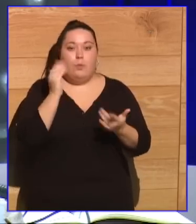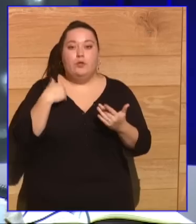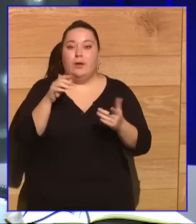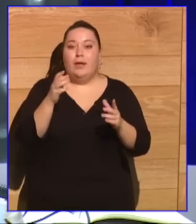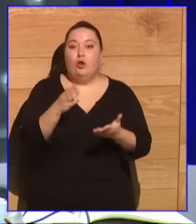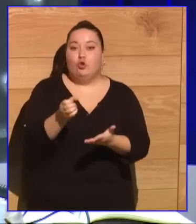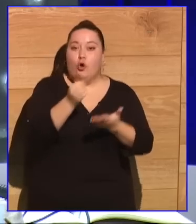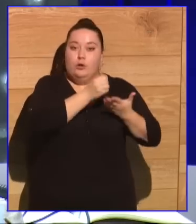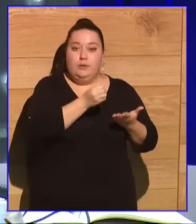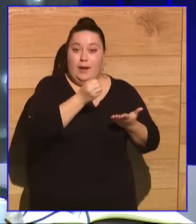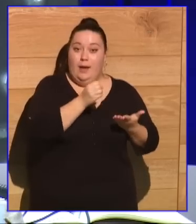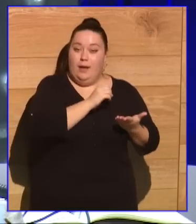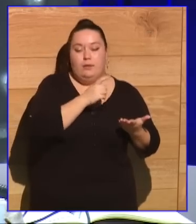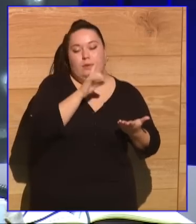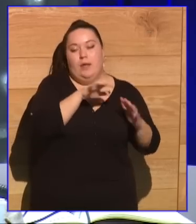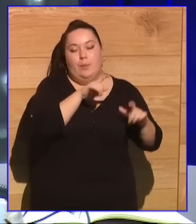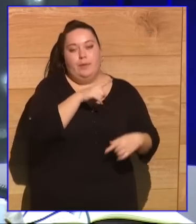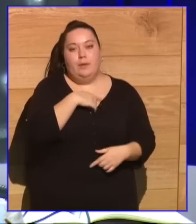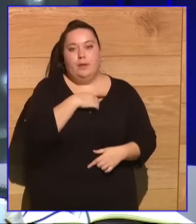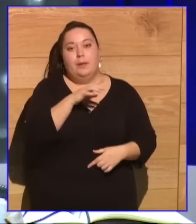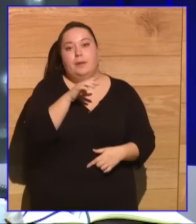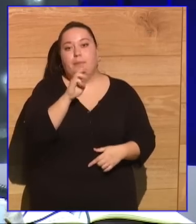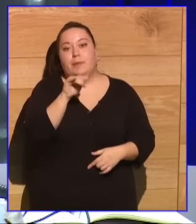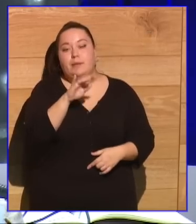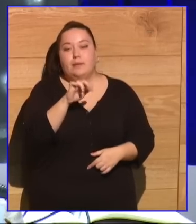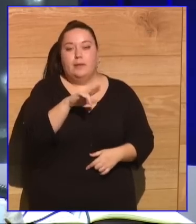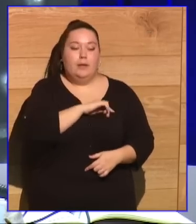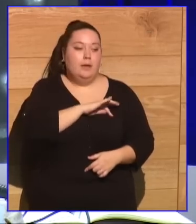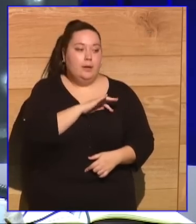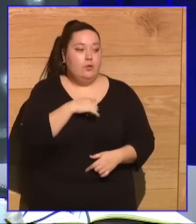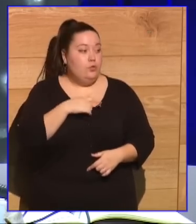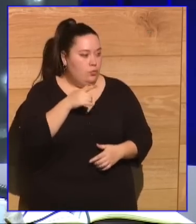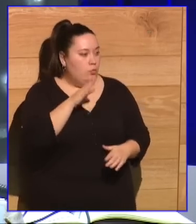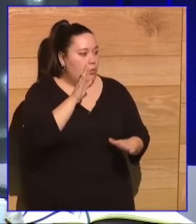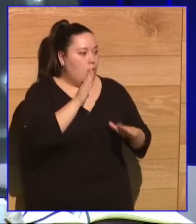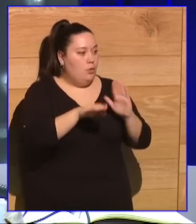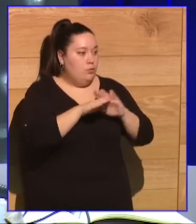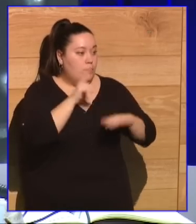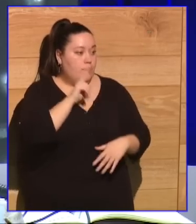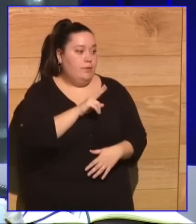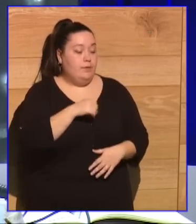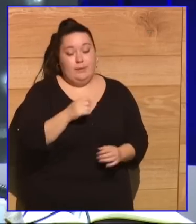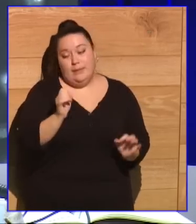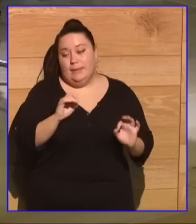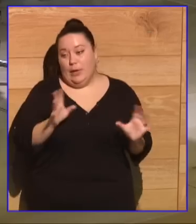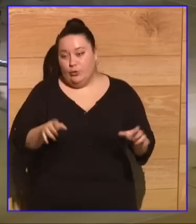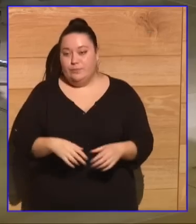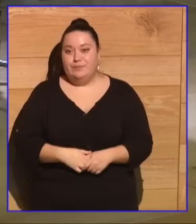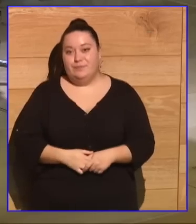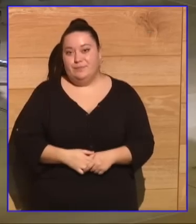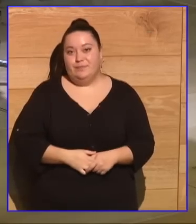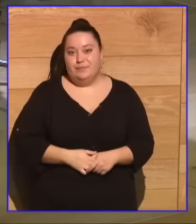cuando te importaba. Cuando- Y ahí ganó Peter Yo Viciu lo precisamente. al sigo mejor. viendo. Bueno, pues a eso me refería, Juan. Y además